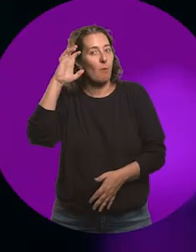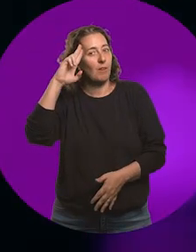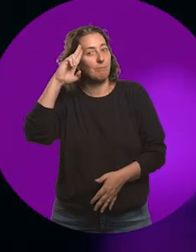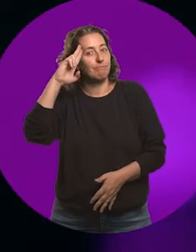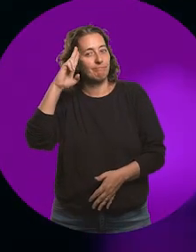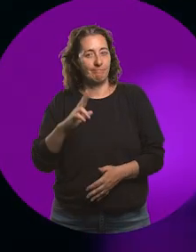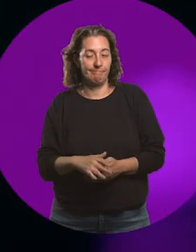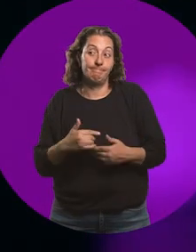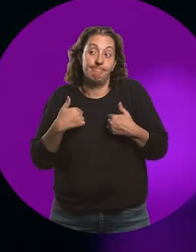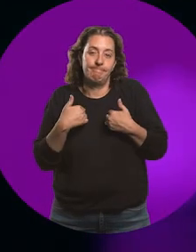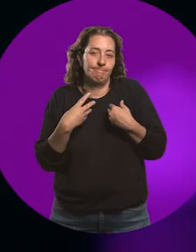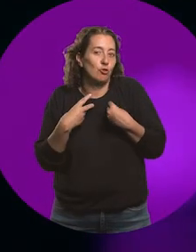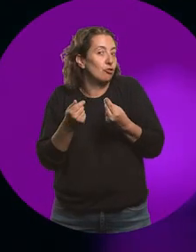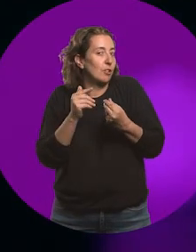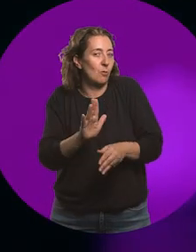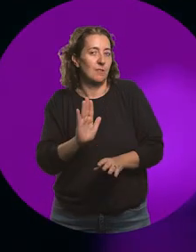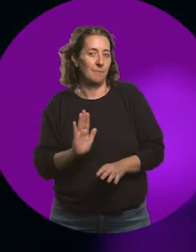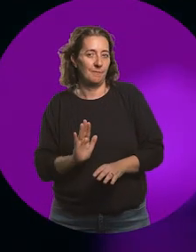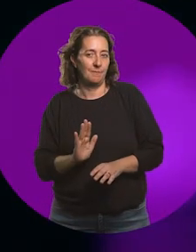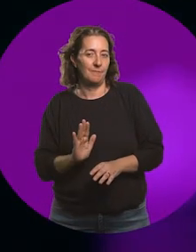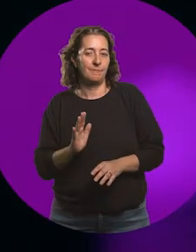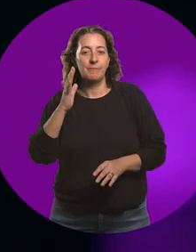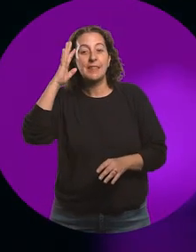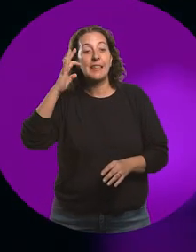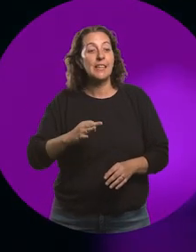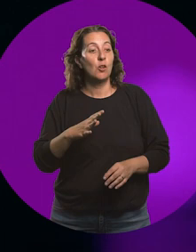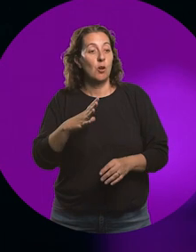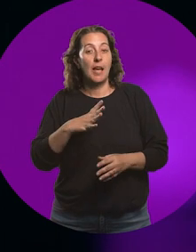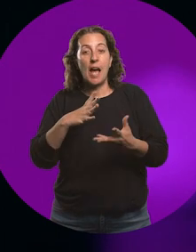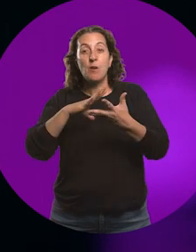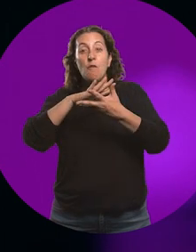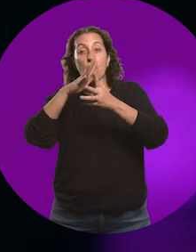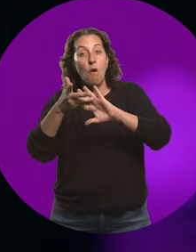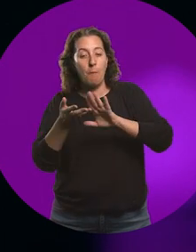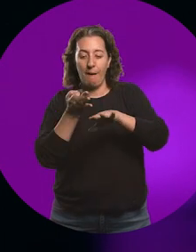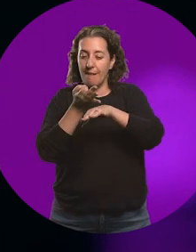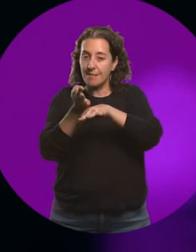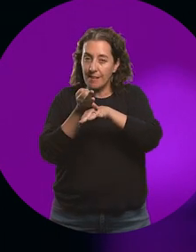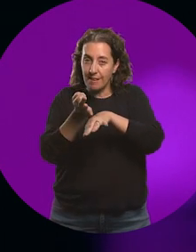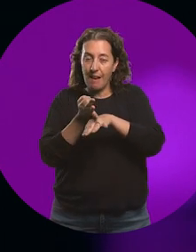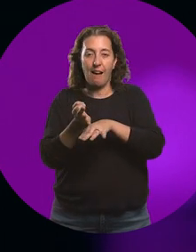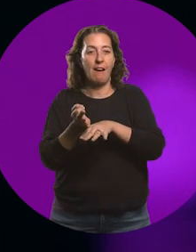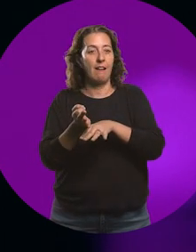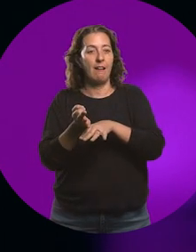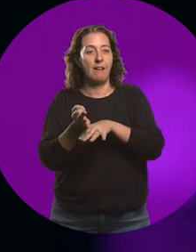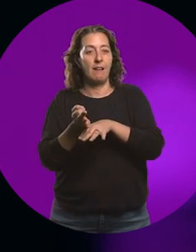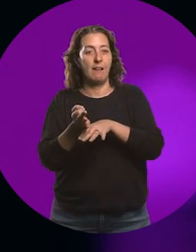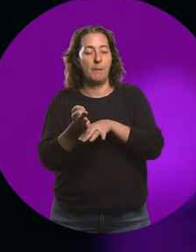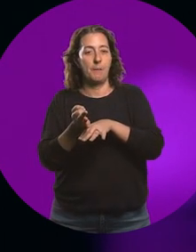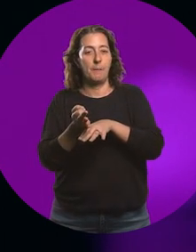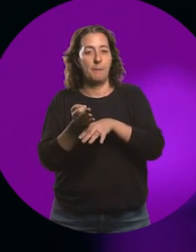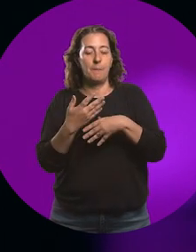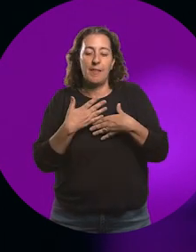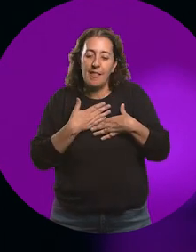Yo lo siento de esa manera. Creo que hay una forma de enseñar o de formar desde